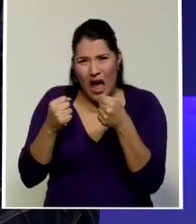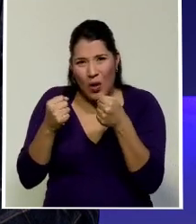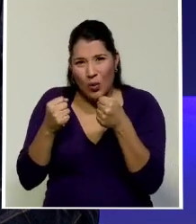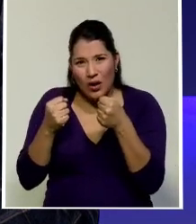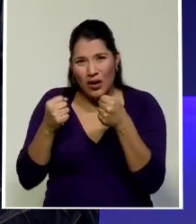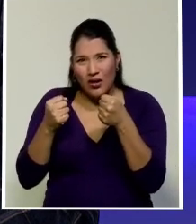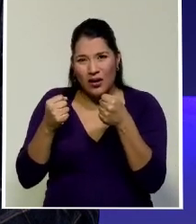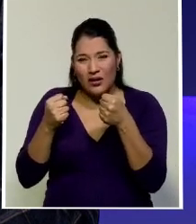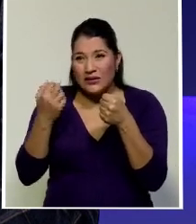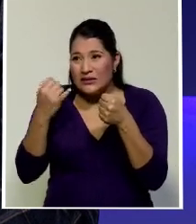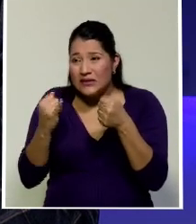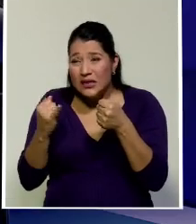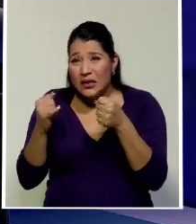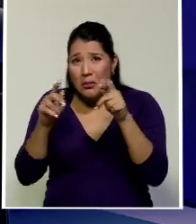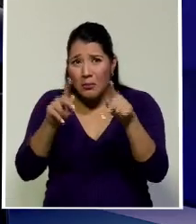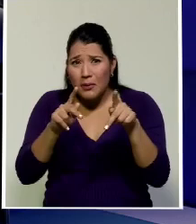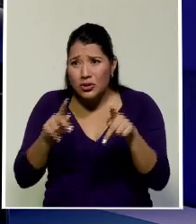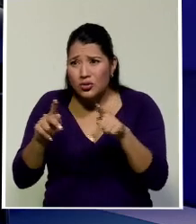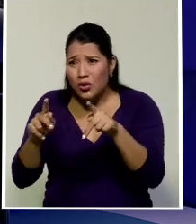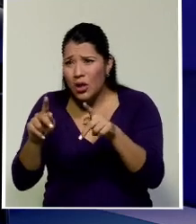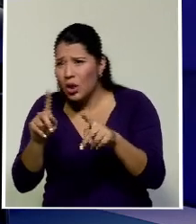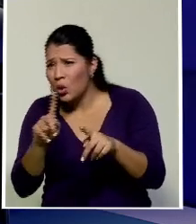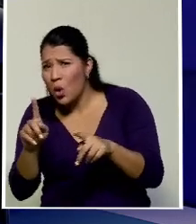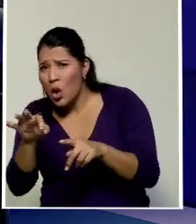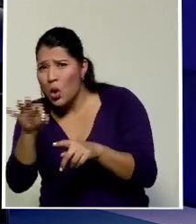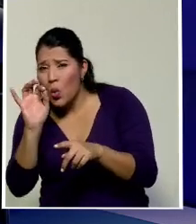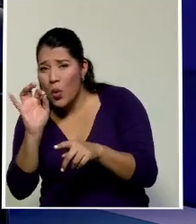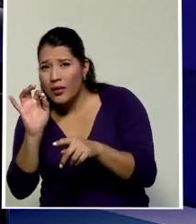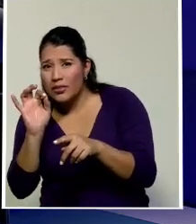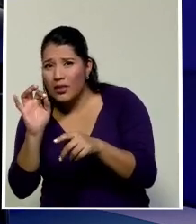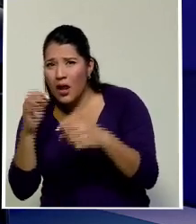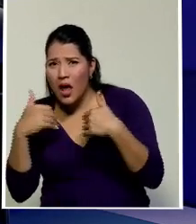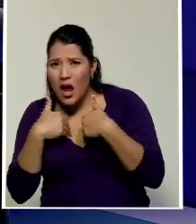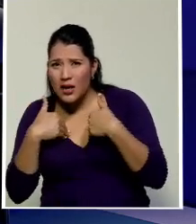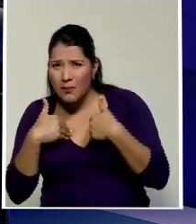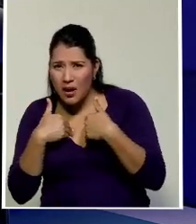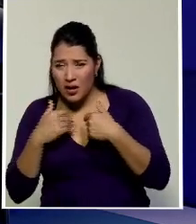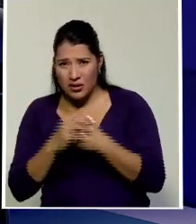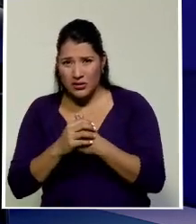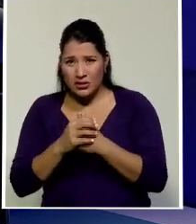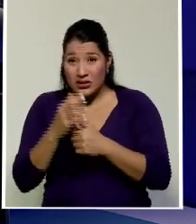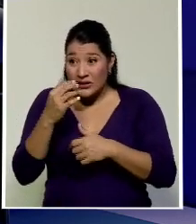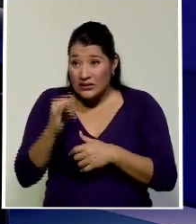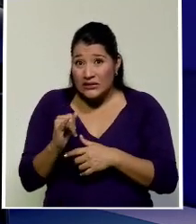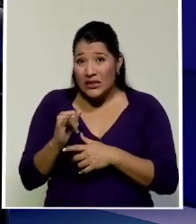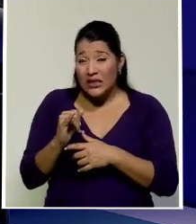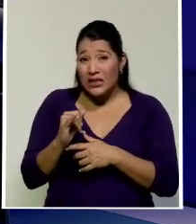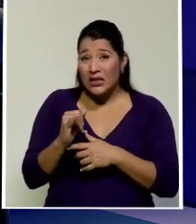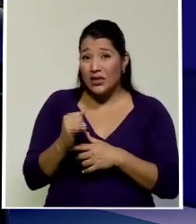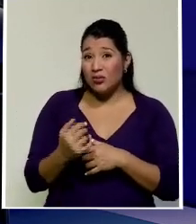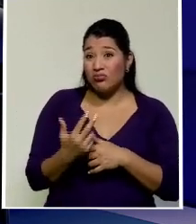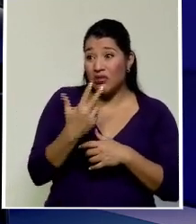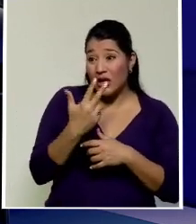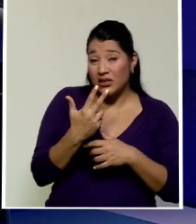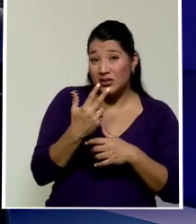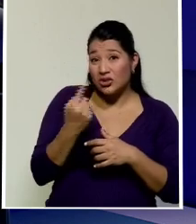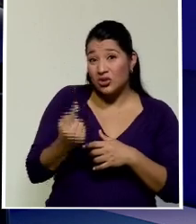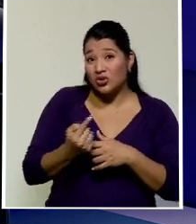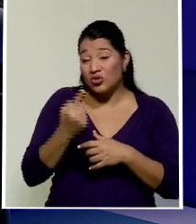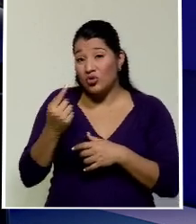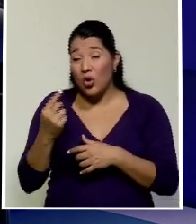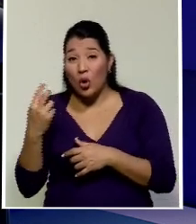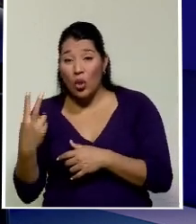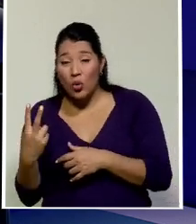encontrarían animales a los que someter? Si en lugar de 3 hubiera habido 6 lanzas, y si la posición de cada una hubiera hecho posible una especie